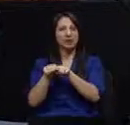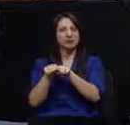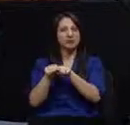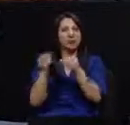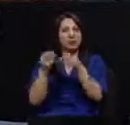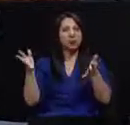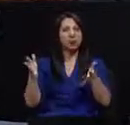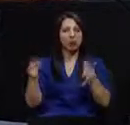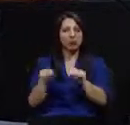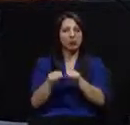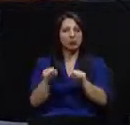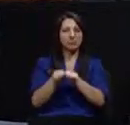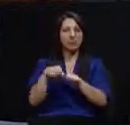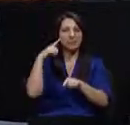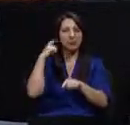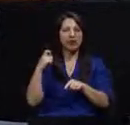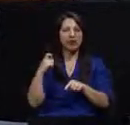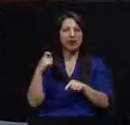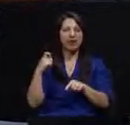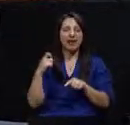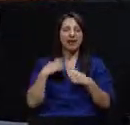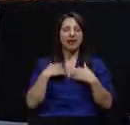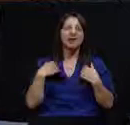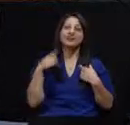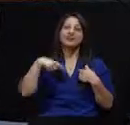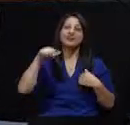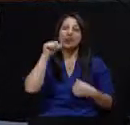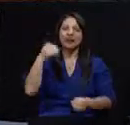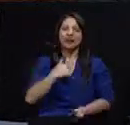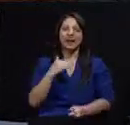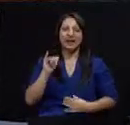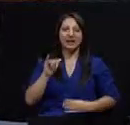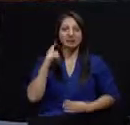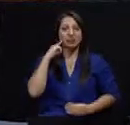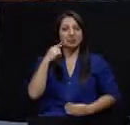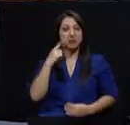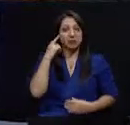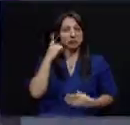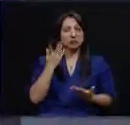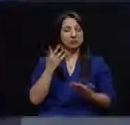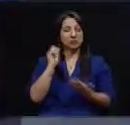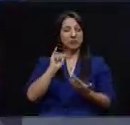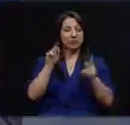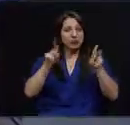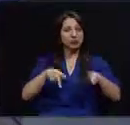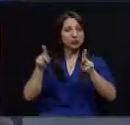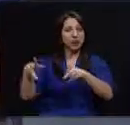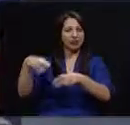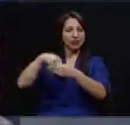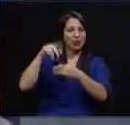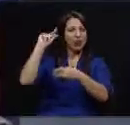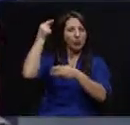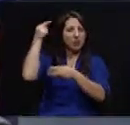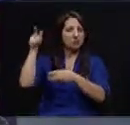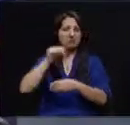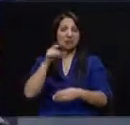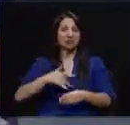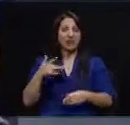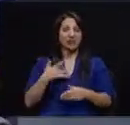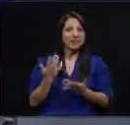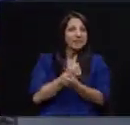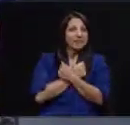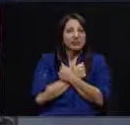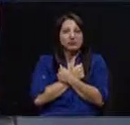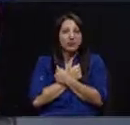sector público. Es decir, porque ahí no tienen ese... O sea, yo lo que digo es, si la gente que está dentro del gobierno no siente